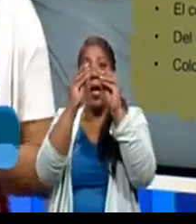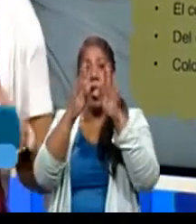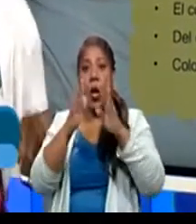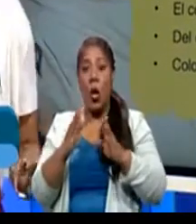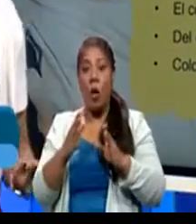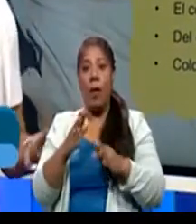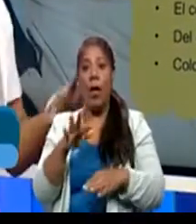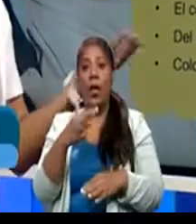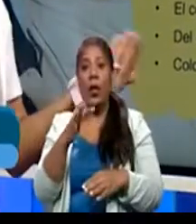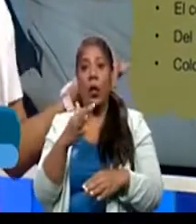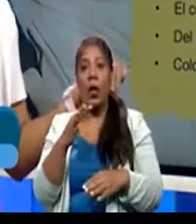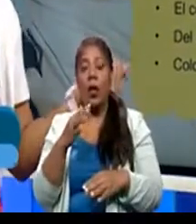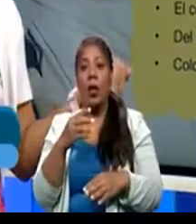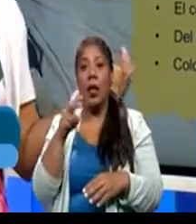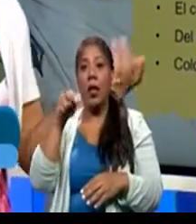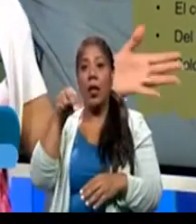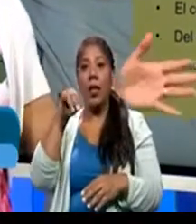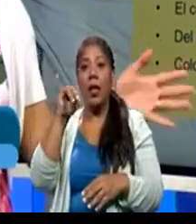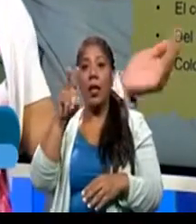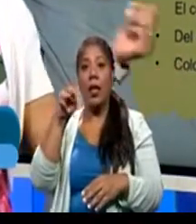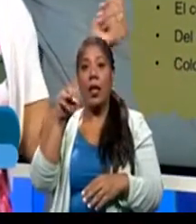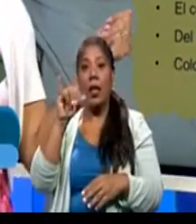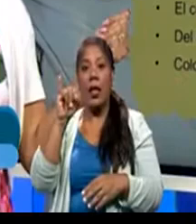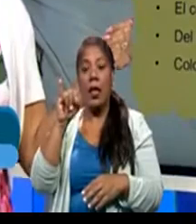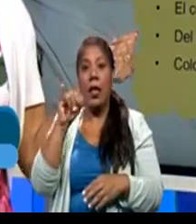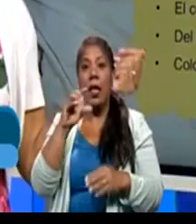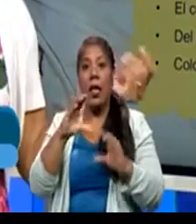regular. Resulta que Nini